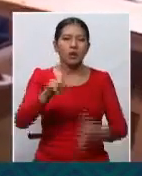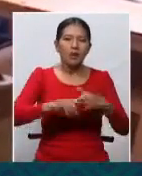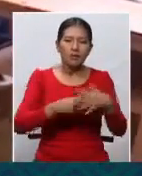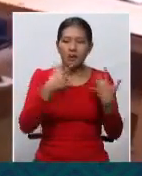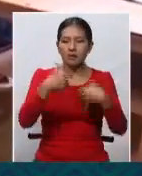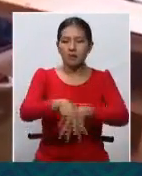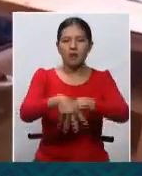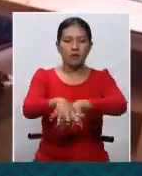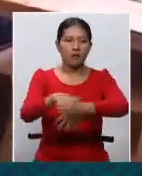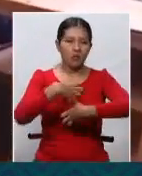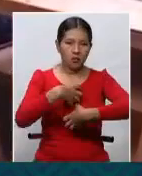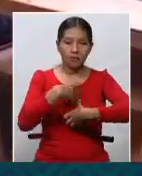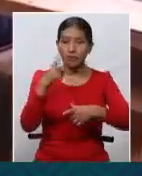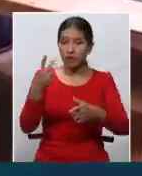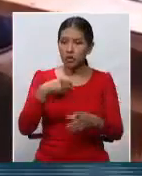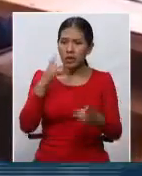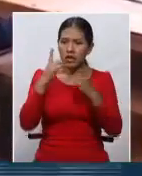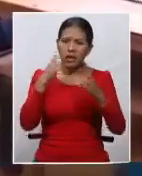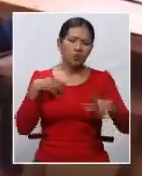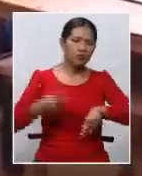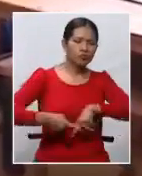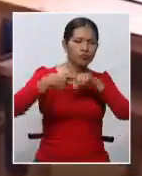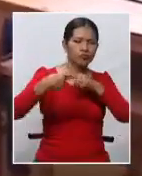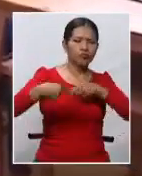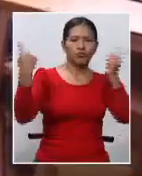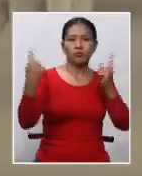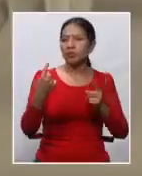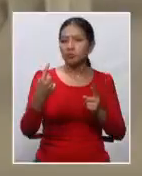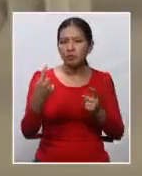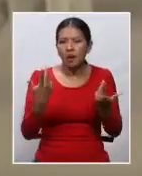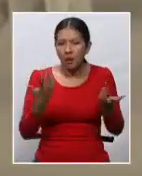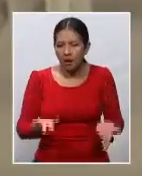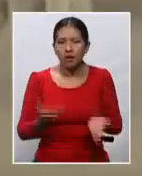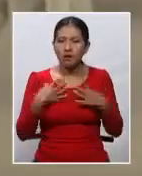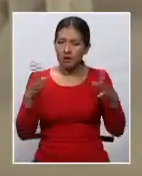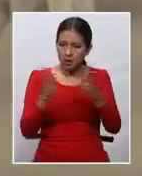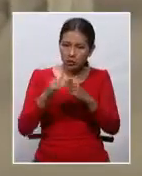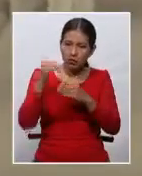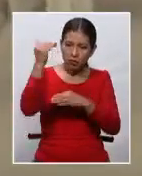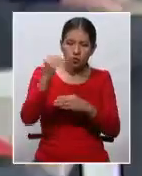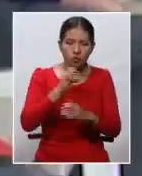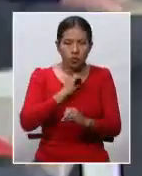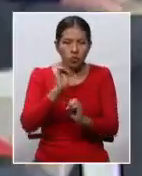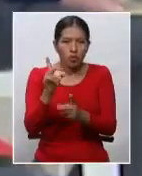el diálogo no fue roto y que está dispuesto a reunirse con todas las federaciones que representan a los maestros para...